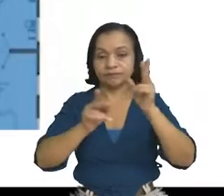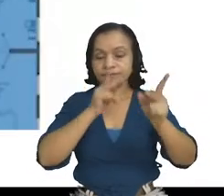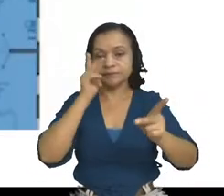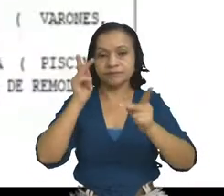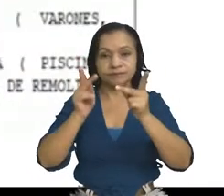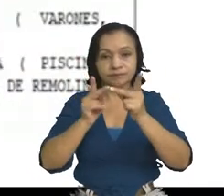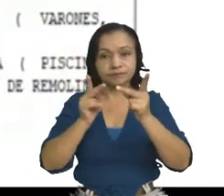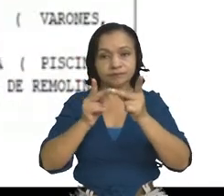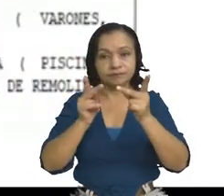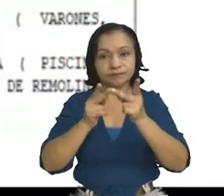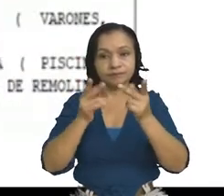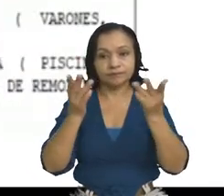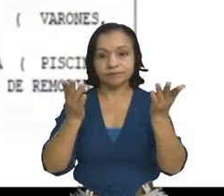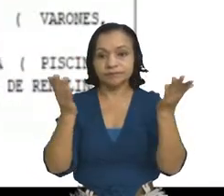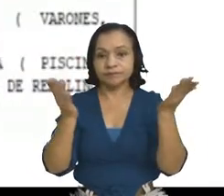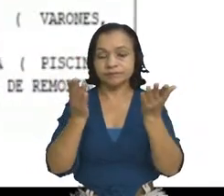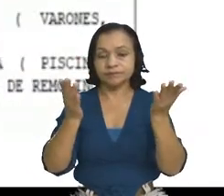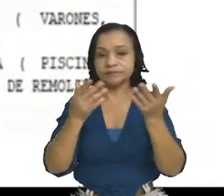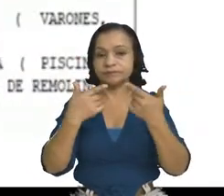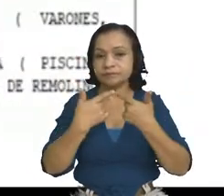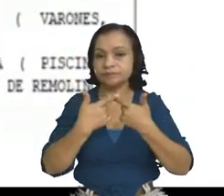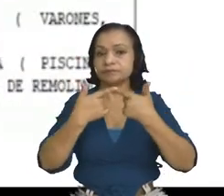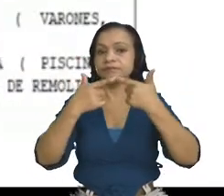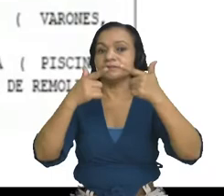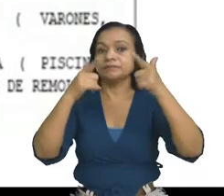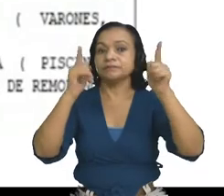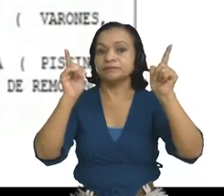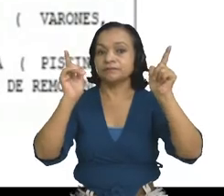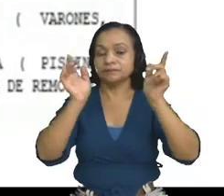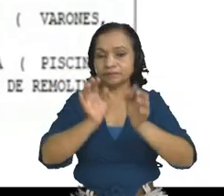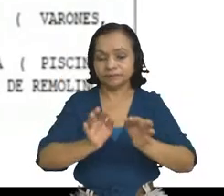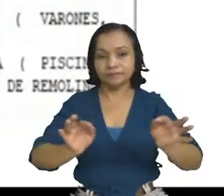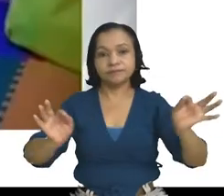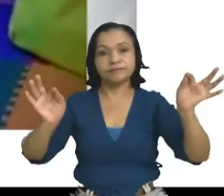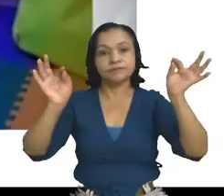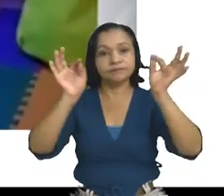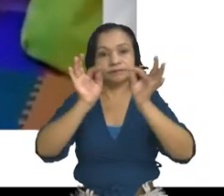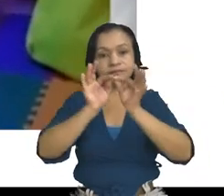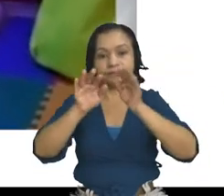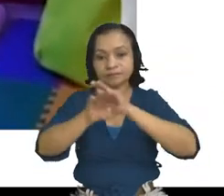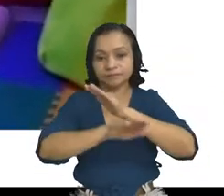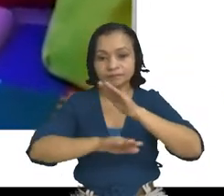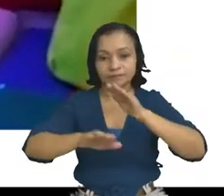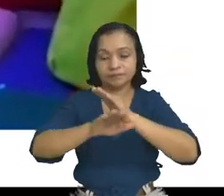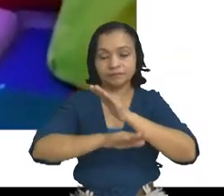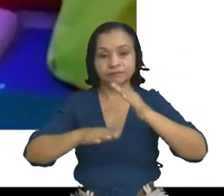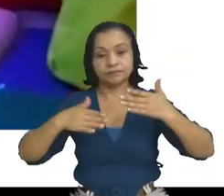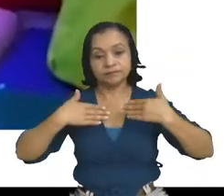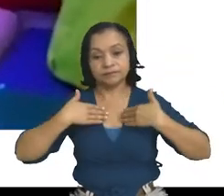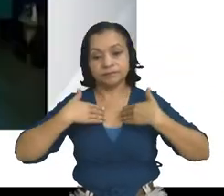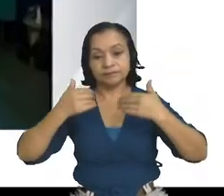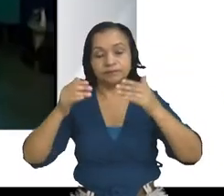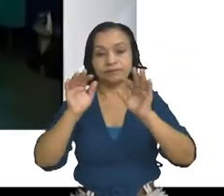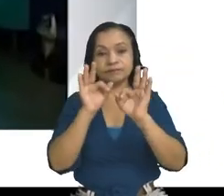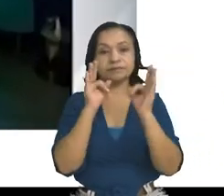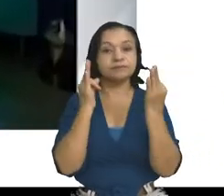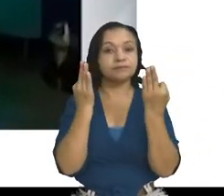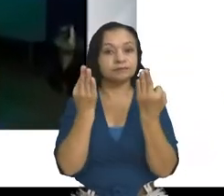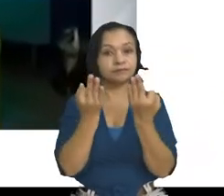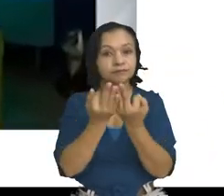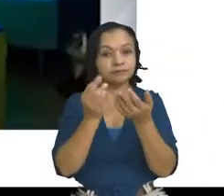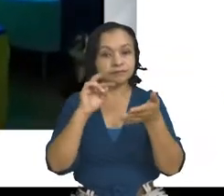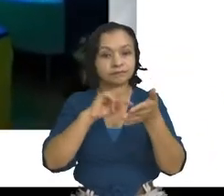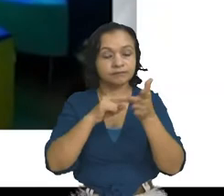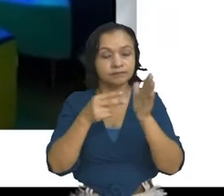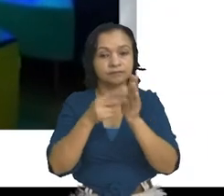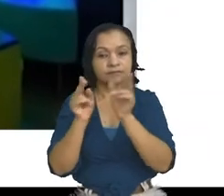y además totalmente gratuita. Que eso es muy importante, que es la base del modelo de salud familiar y comunitaria, en el sentido de brindar a